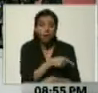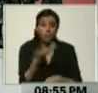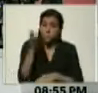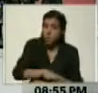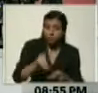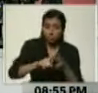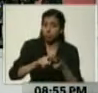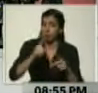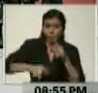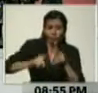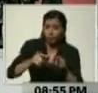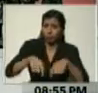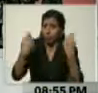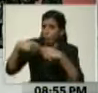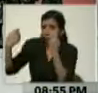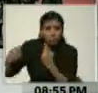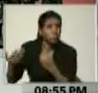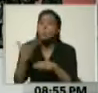salgamos de Maduro.